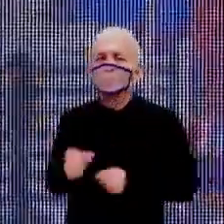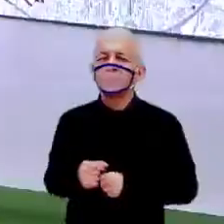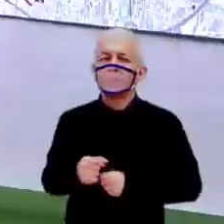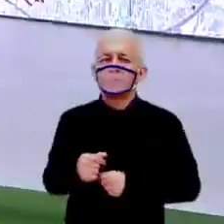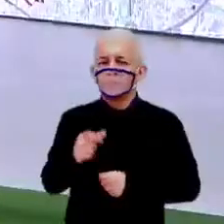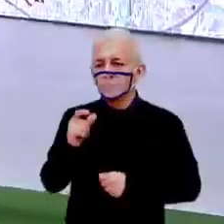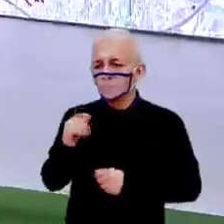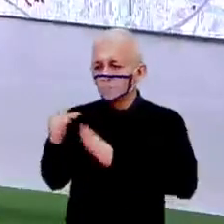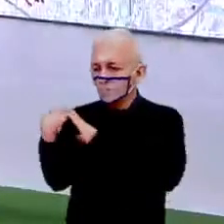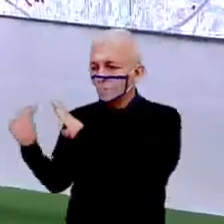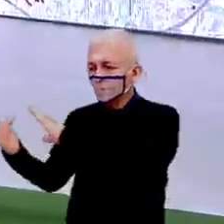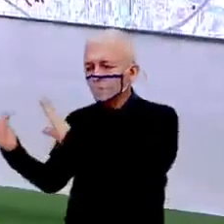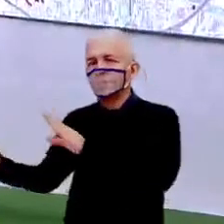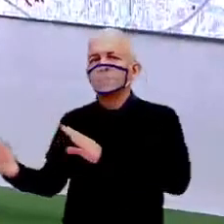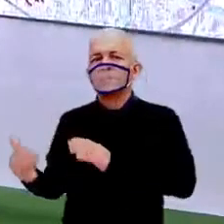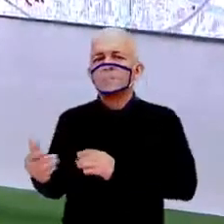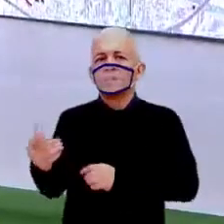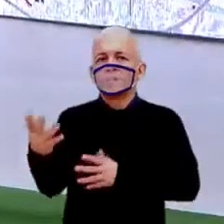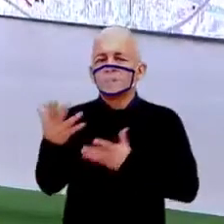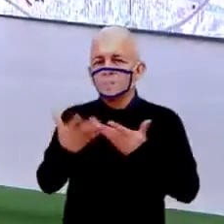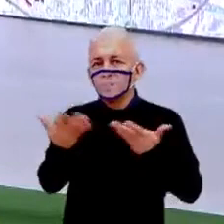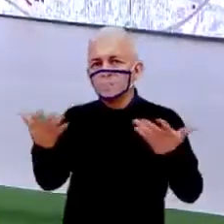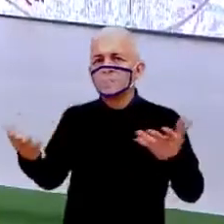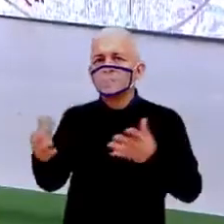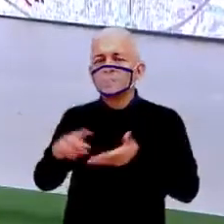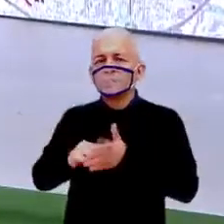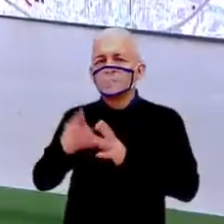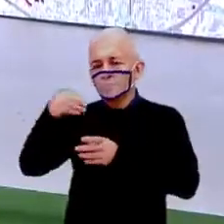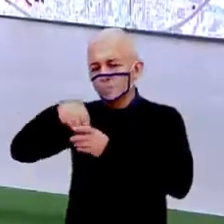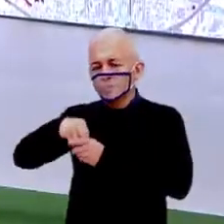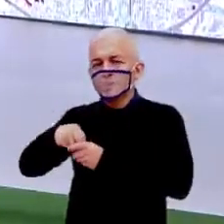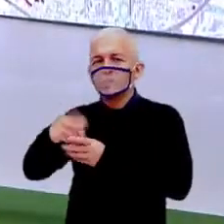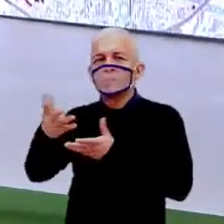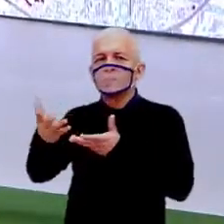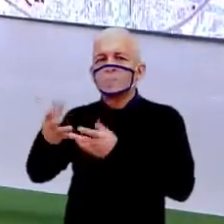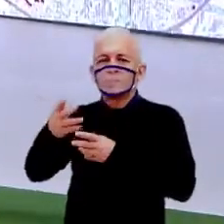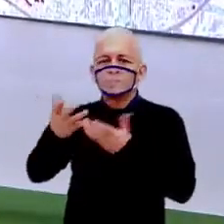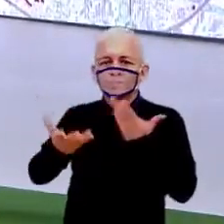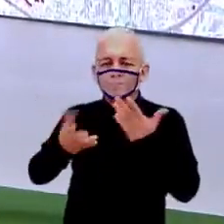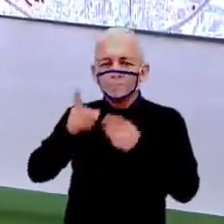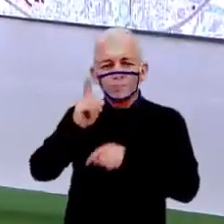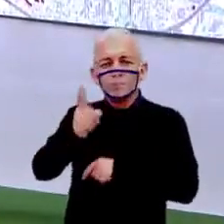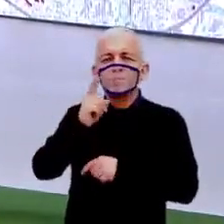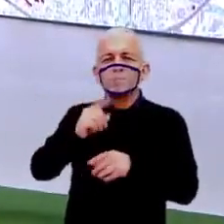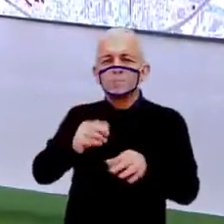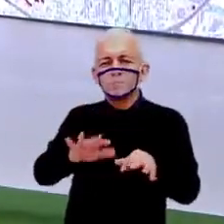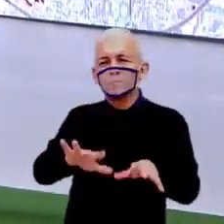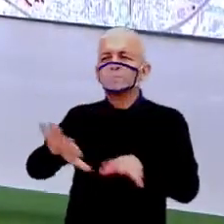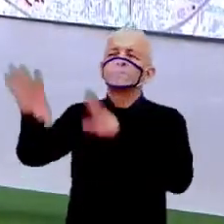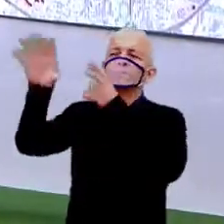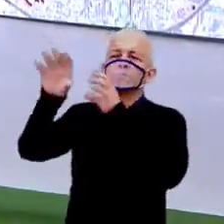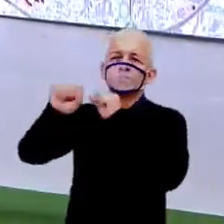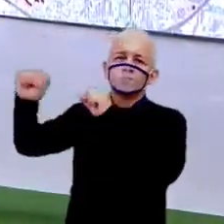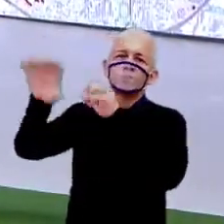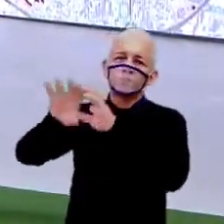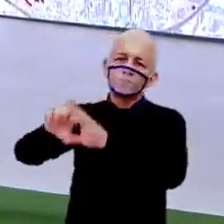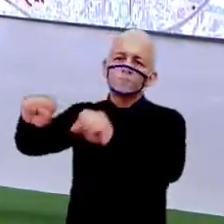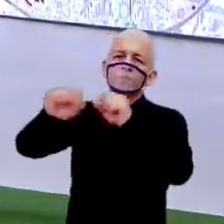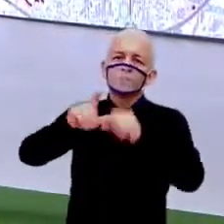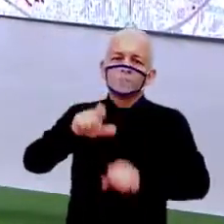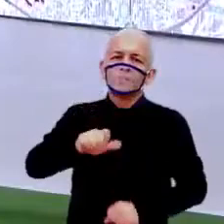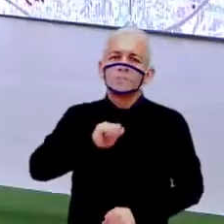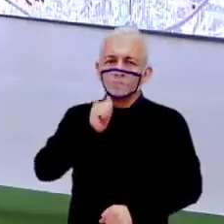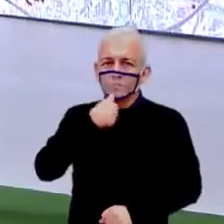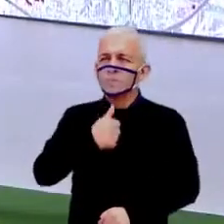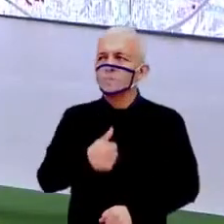terciarios, son esos ramales tributarios que están al interior de los barrios que de una u otra manera hacen que la gente